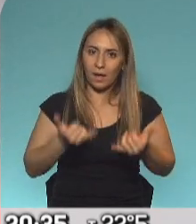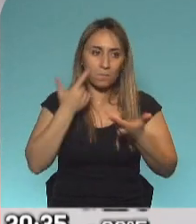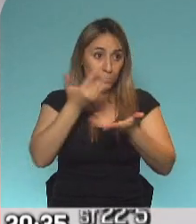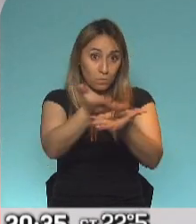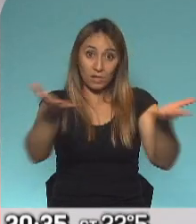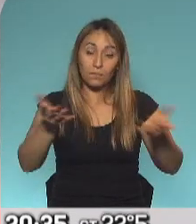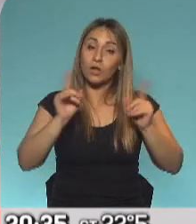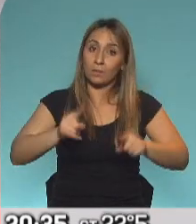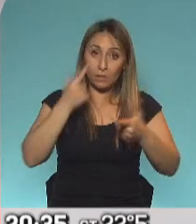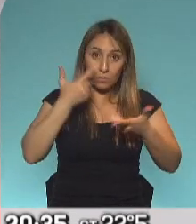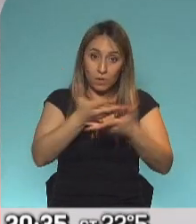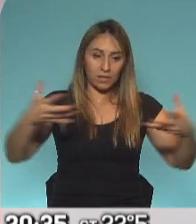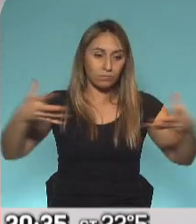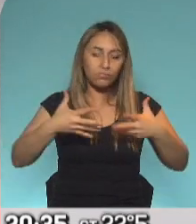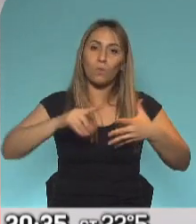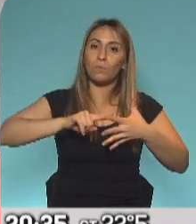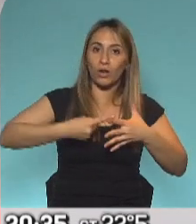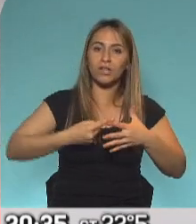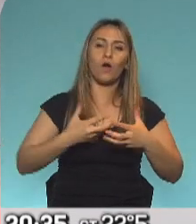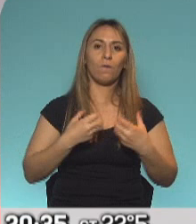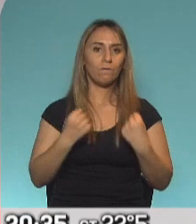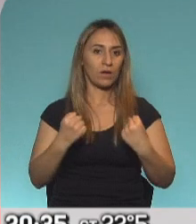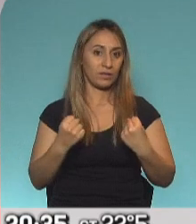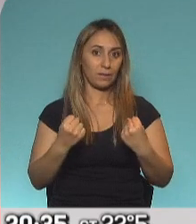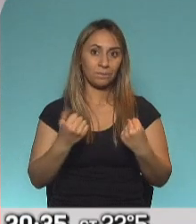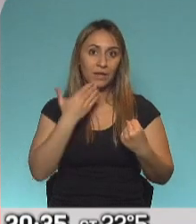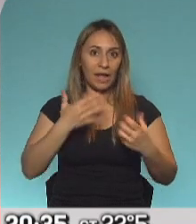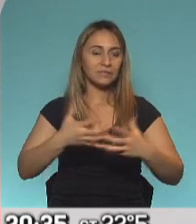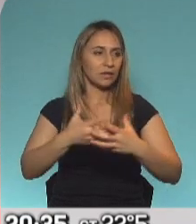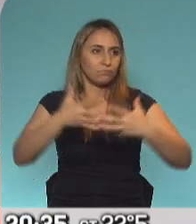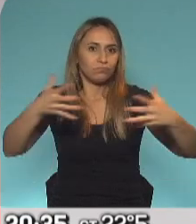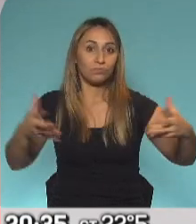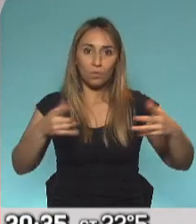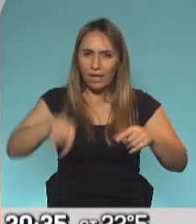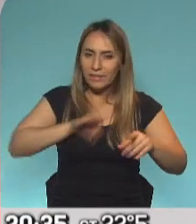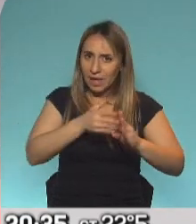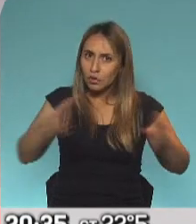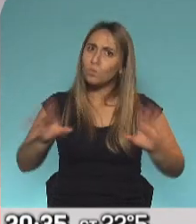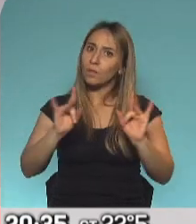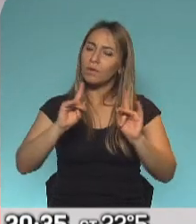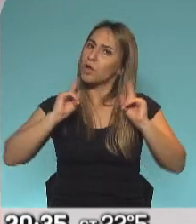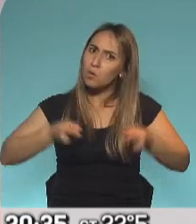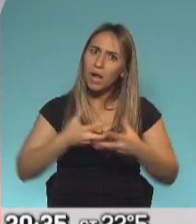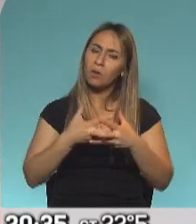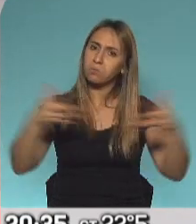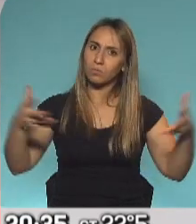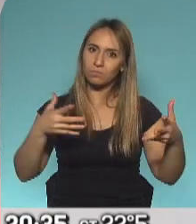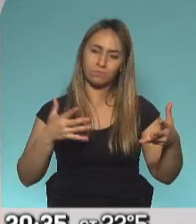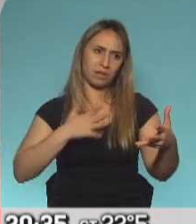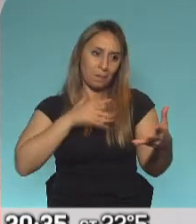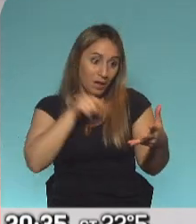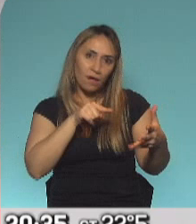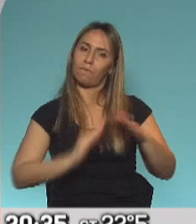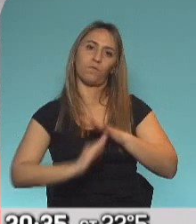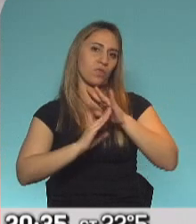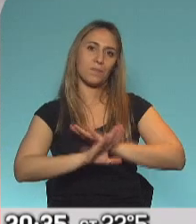lo vigoroso de este frente político, porque se amplió. En un año muy difícil se sigue ampliando, me parece que eso es fundamental. Por